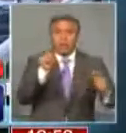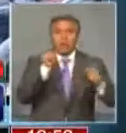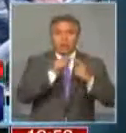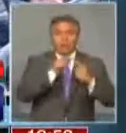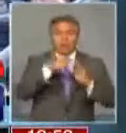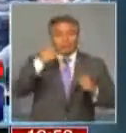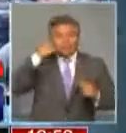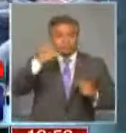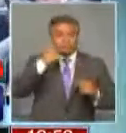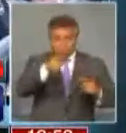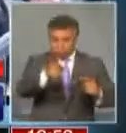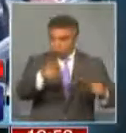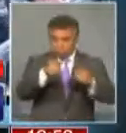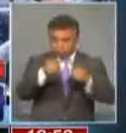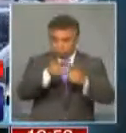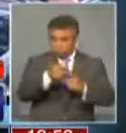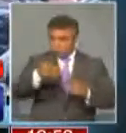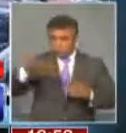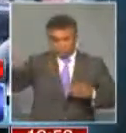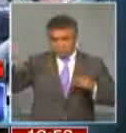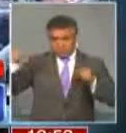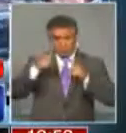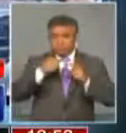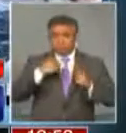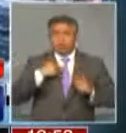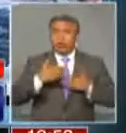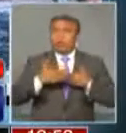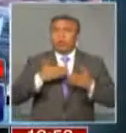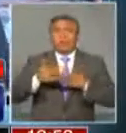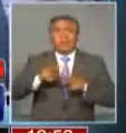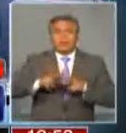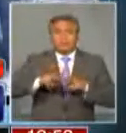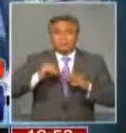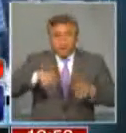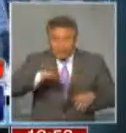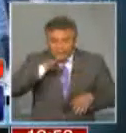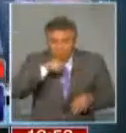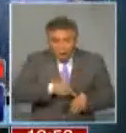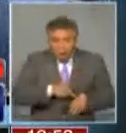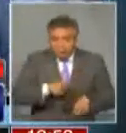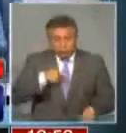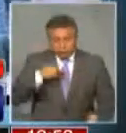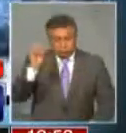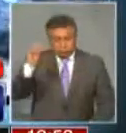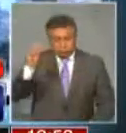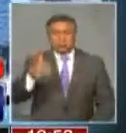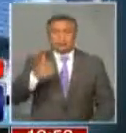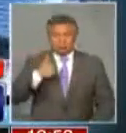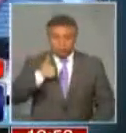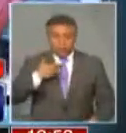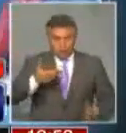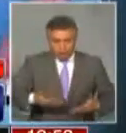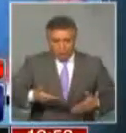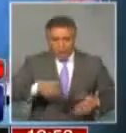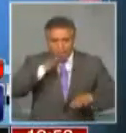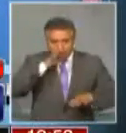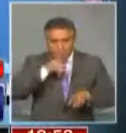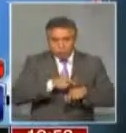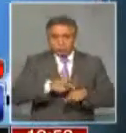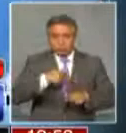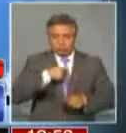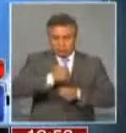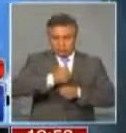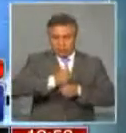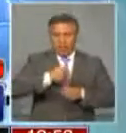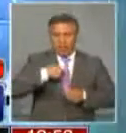teléfono y comunicarse con ella, pero nosotros no puedo saber dónde está ni qué es lo que está haciendo en este minuto. Usted entenderá que yo también estoy en este minuto en mi trabajo distrital donde